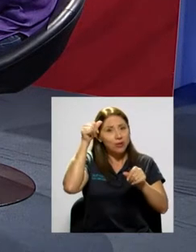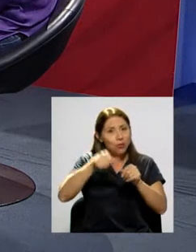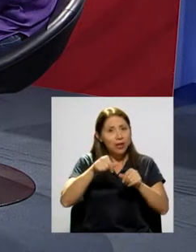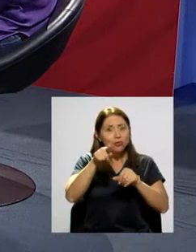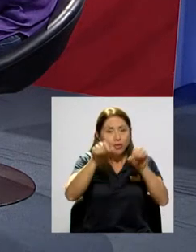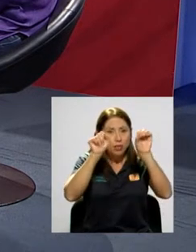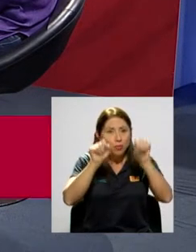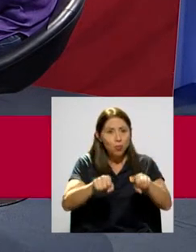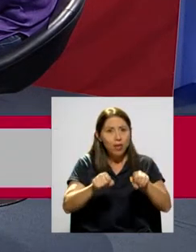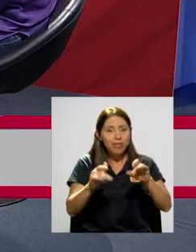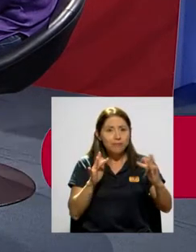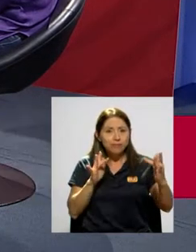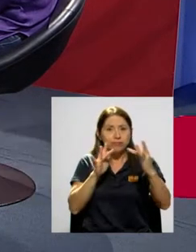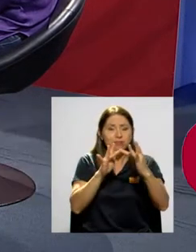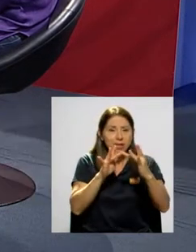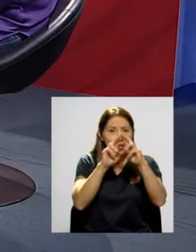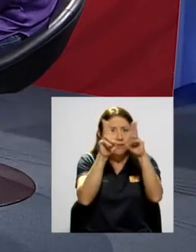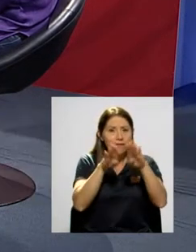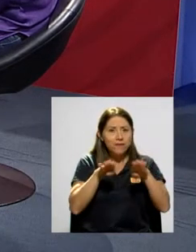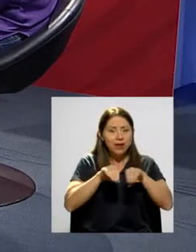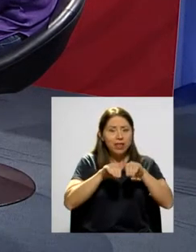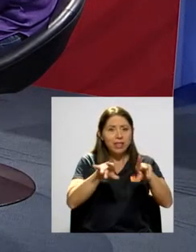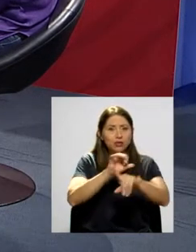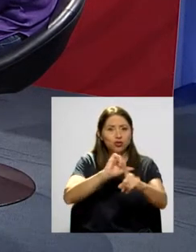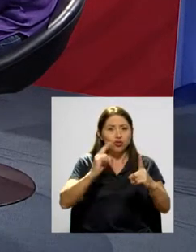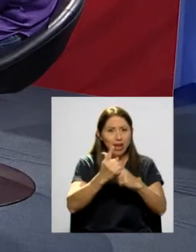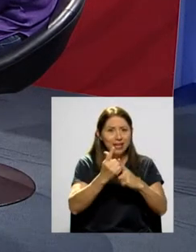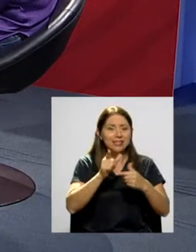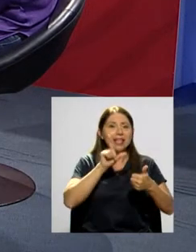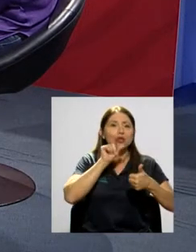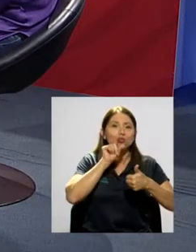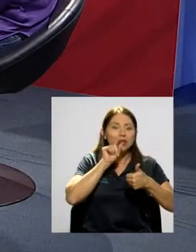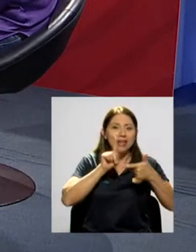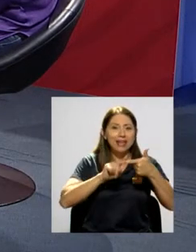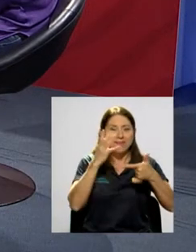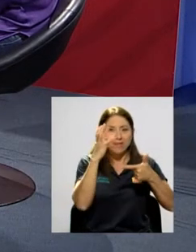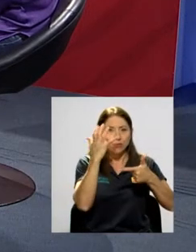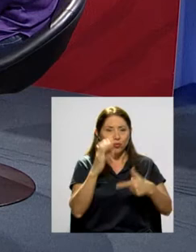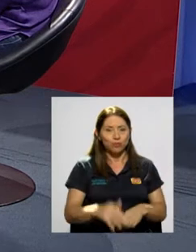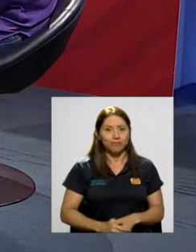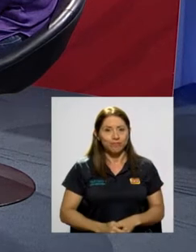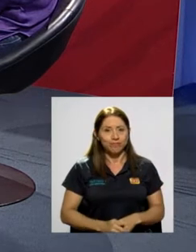puede seguirnos por las redes sociales, estamos en Twitter y en Facebook.